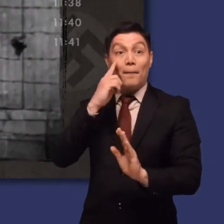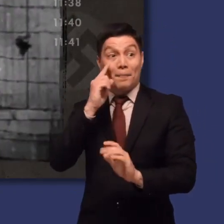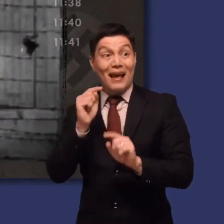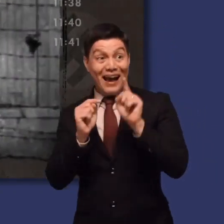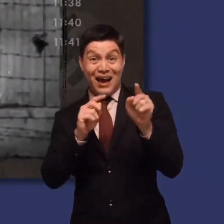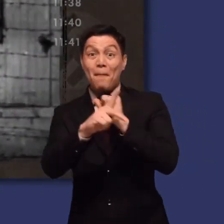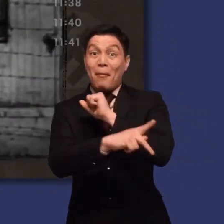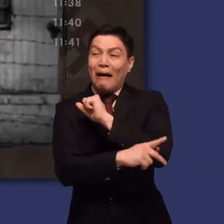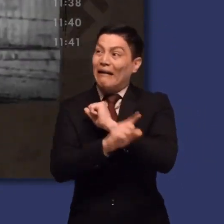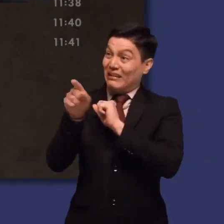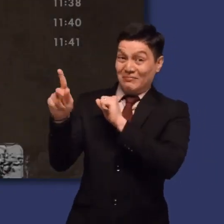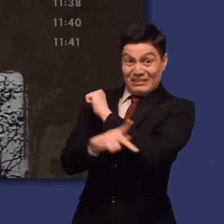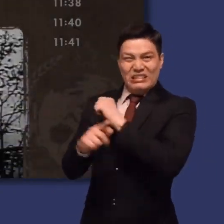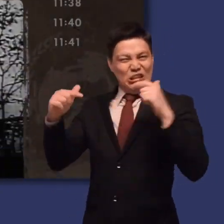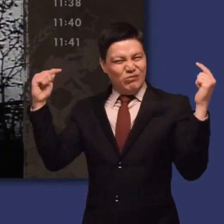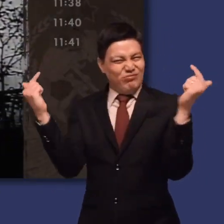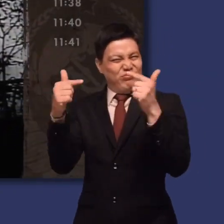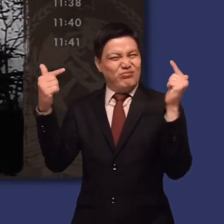cientos de ellos.